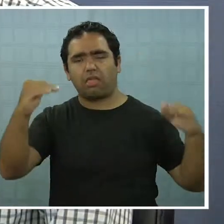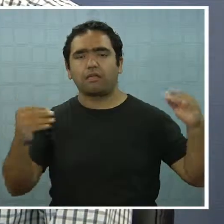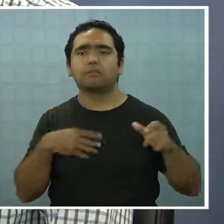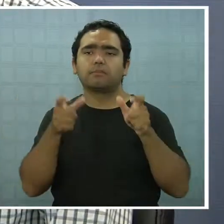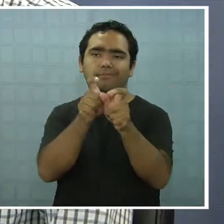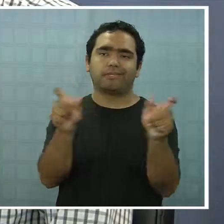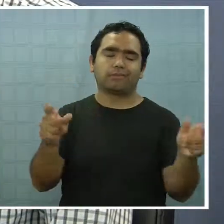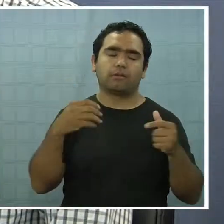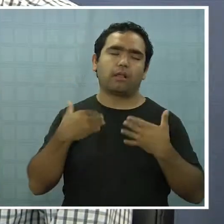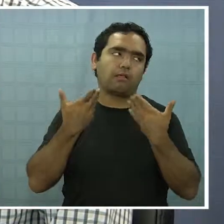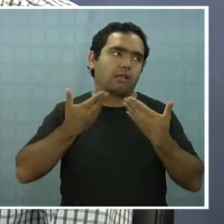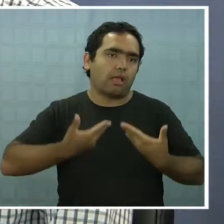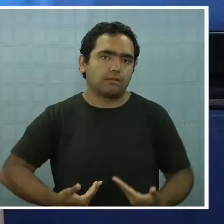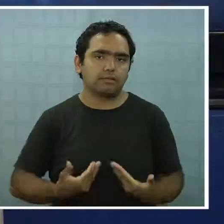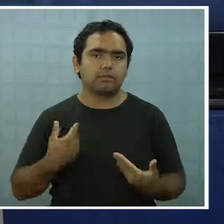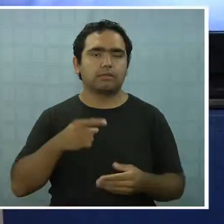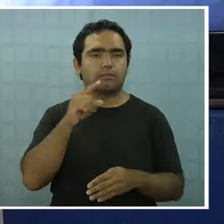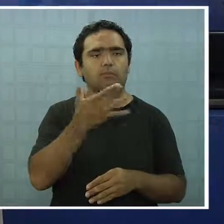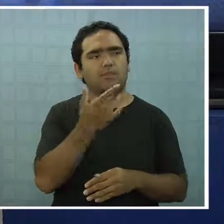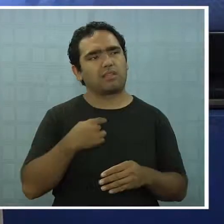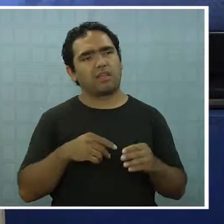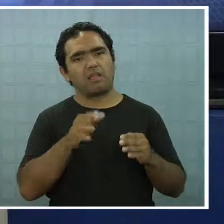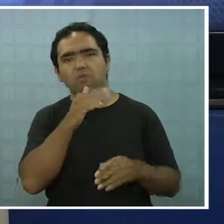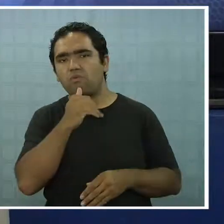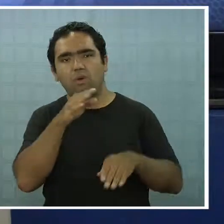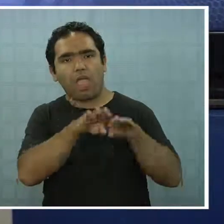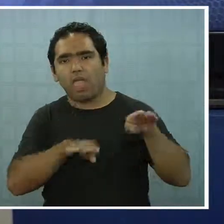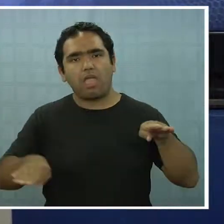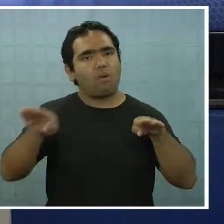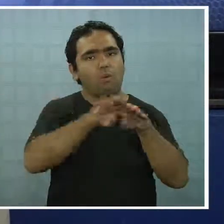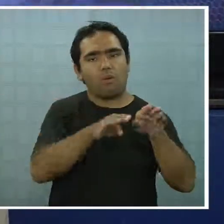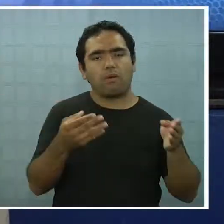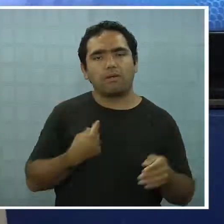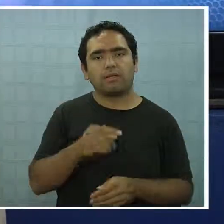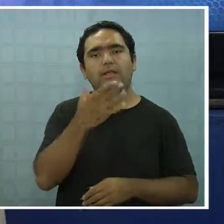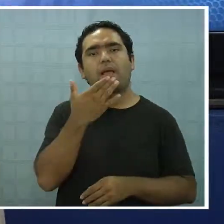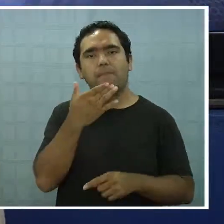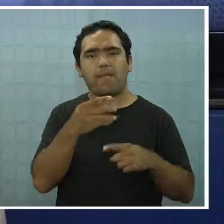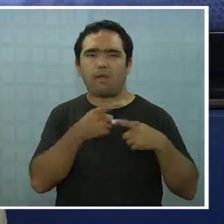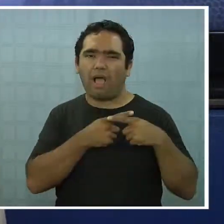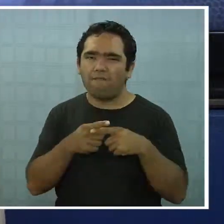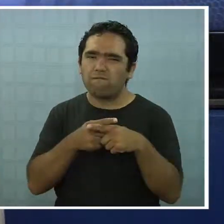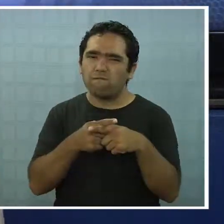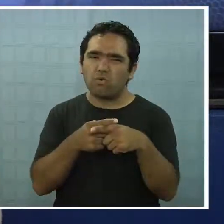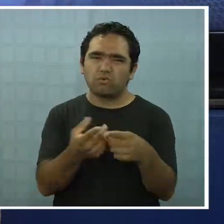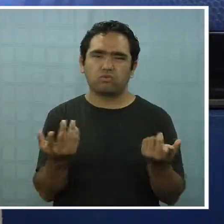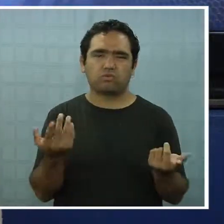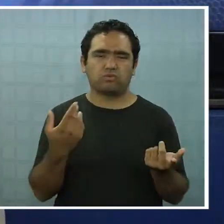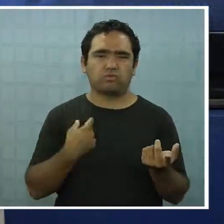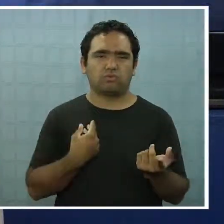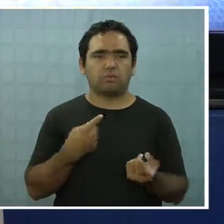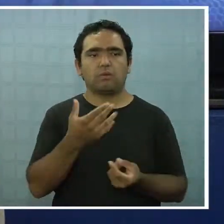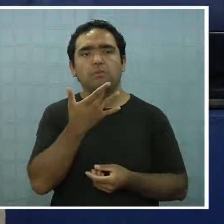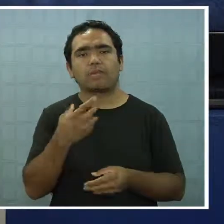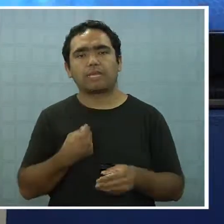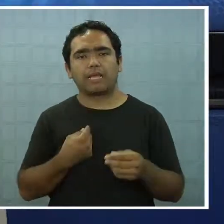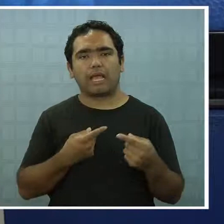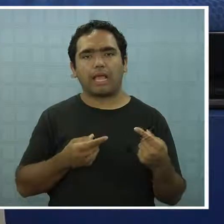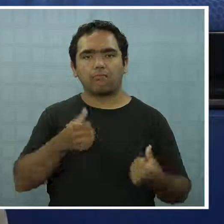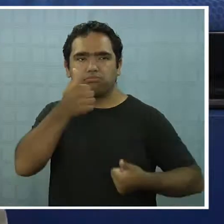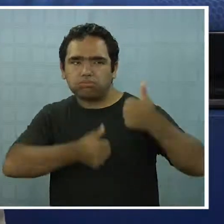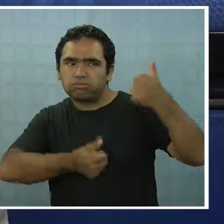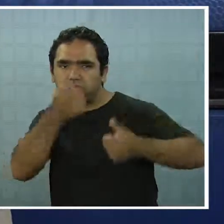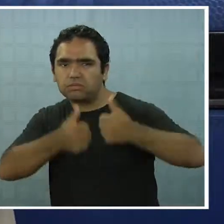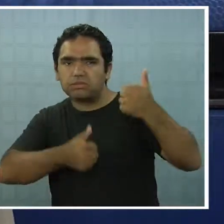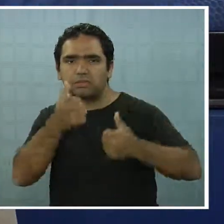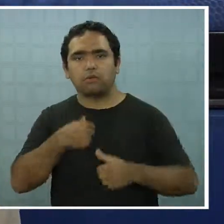cansada de esas enormes desigualdades, sobre todo también de abusos. Es un país que muchas veces la competencia no es tal, digamos. Uno